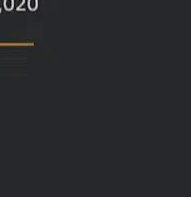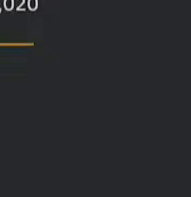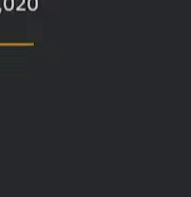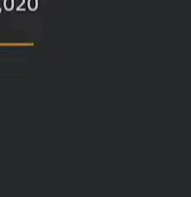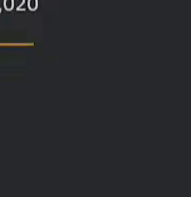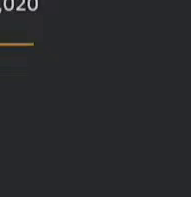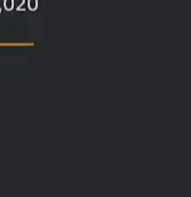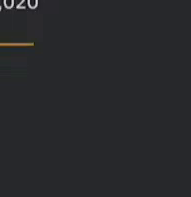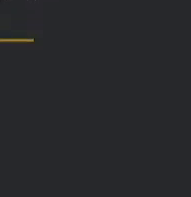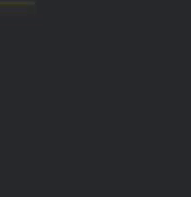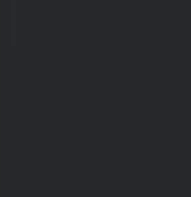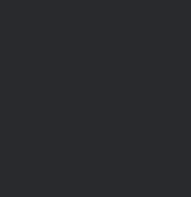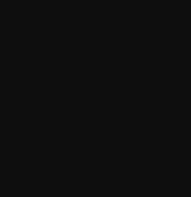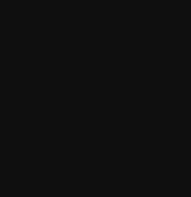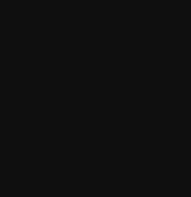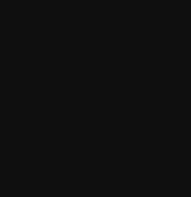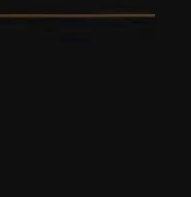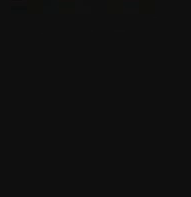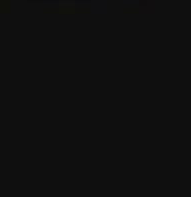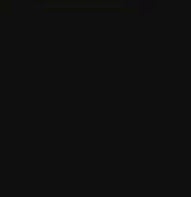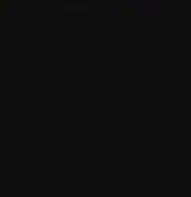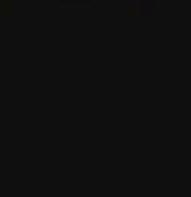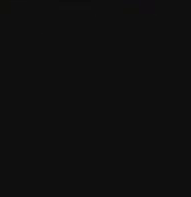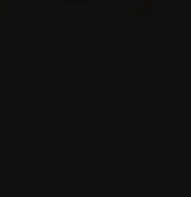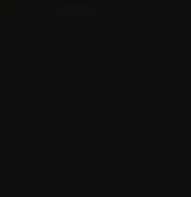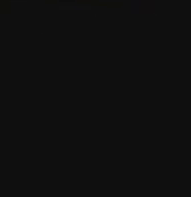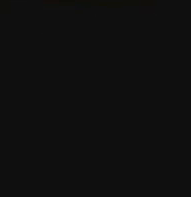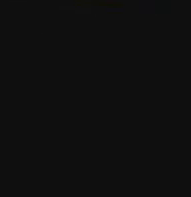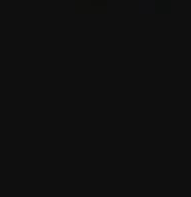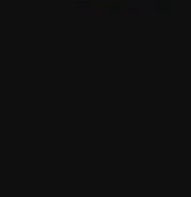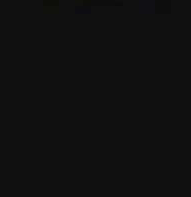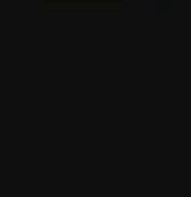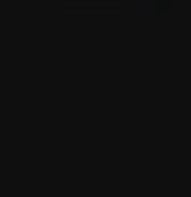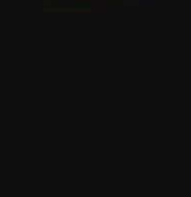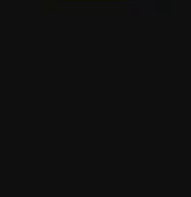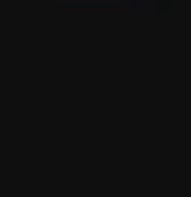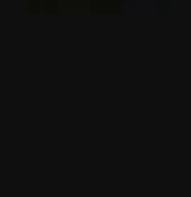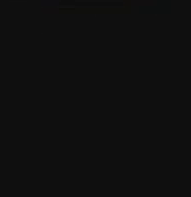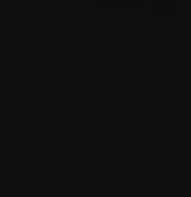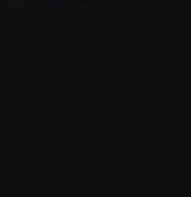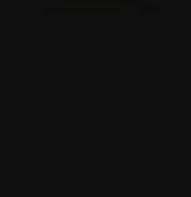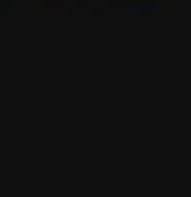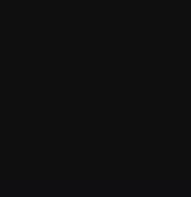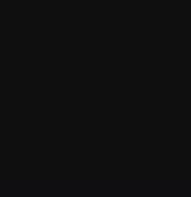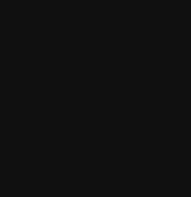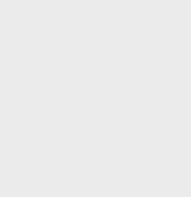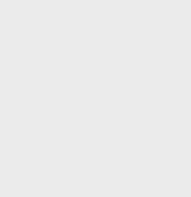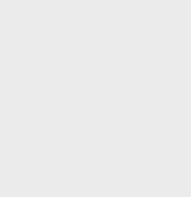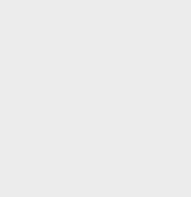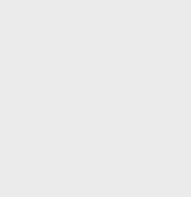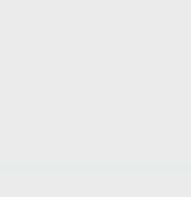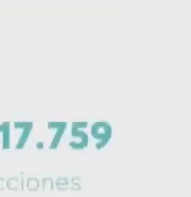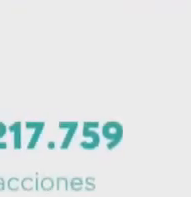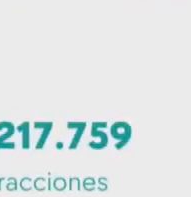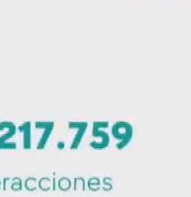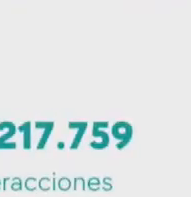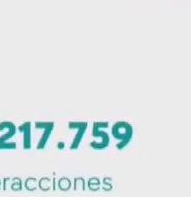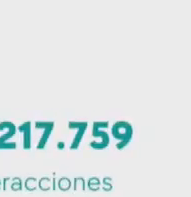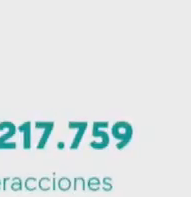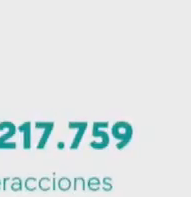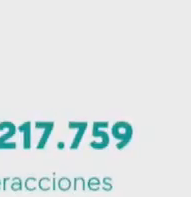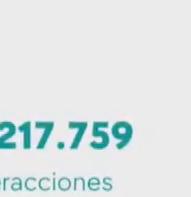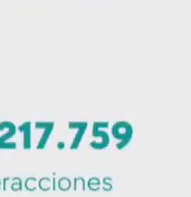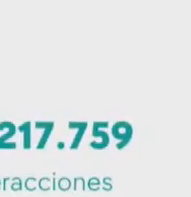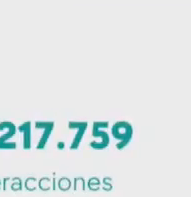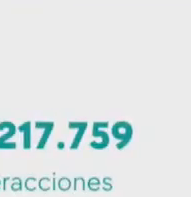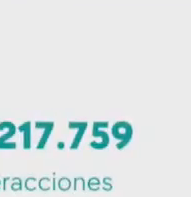nos ubica como una excelente alternativa comunicacional. Hoy, el Diario del Cusco alcanza también las redes sociales, donde cada